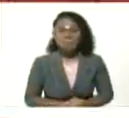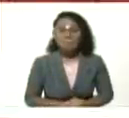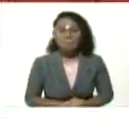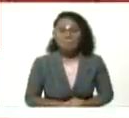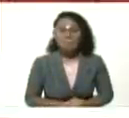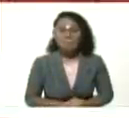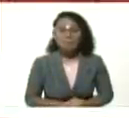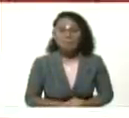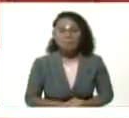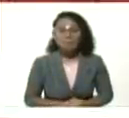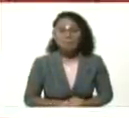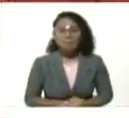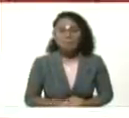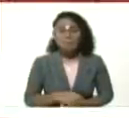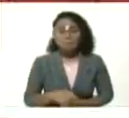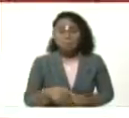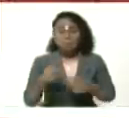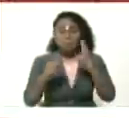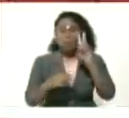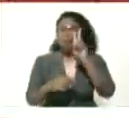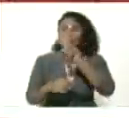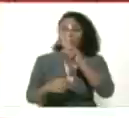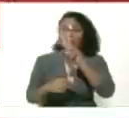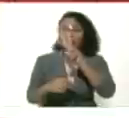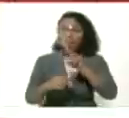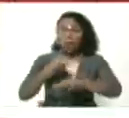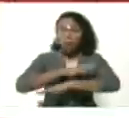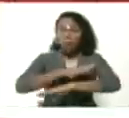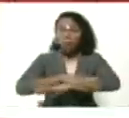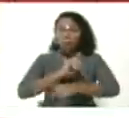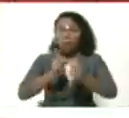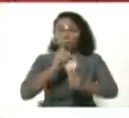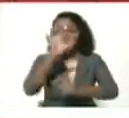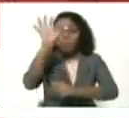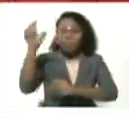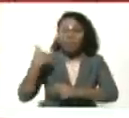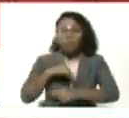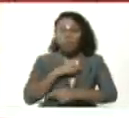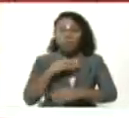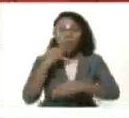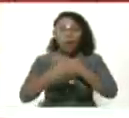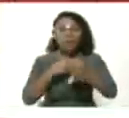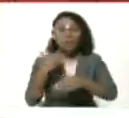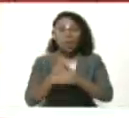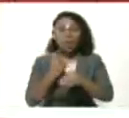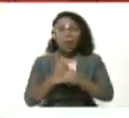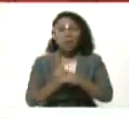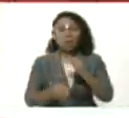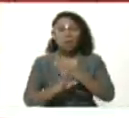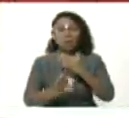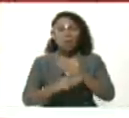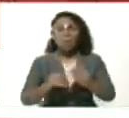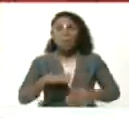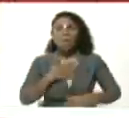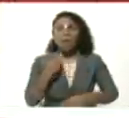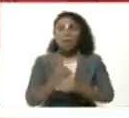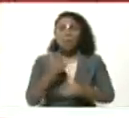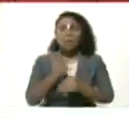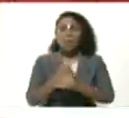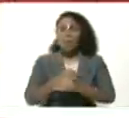Uno observa la actitud de estos países que todavía creen que nosotros somos colonia, que todavía creen que